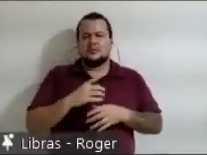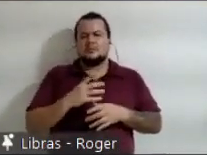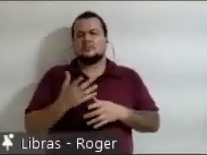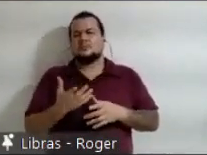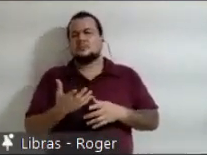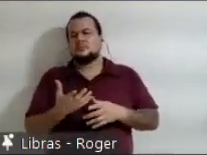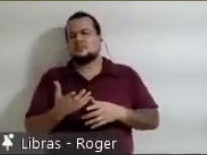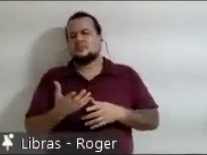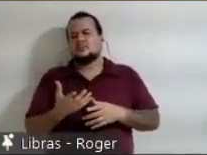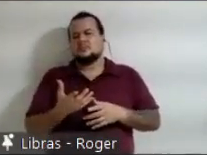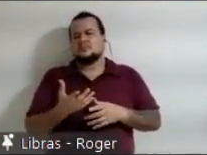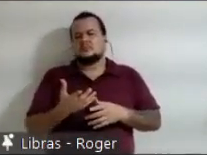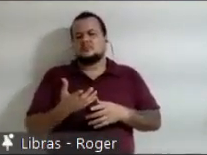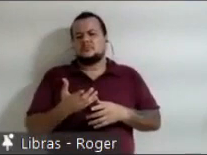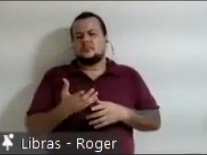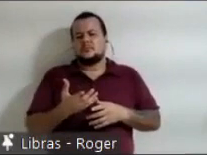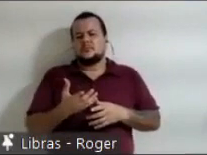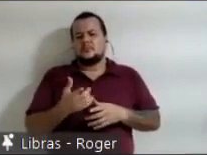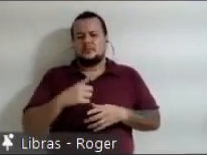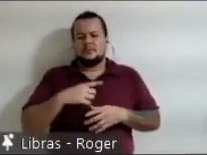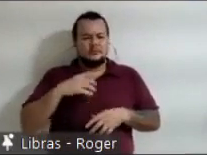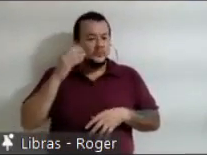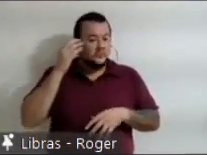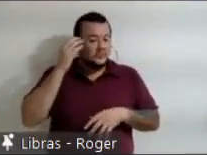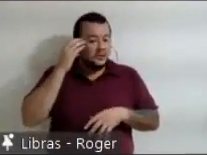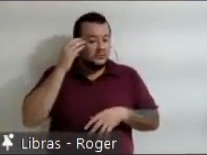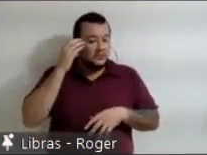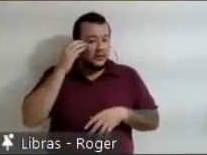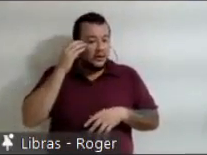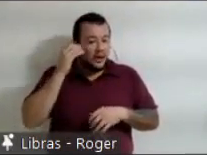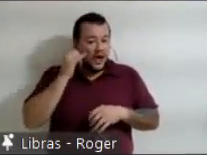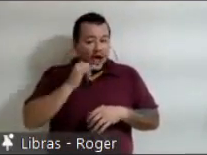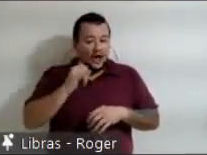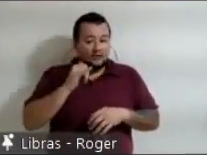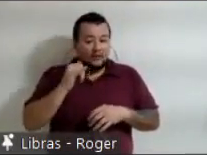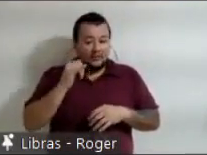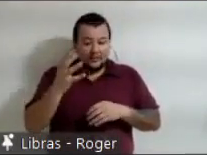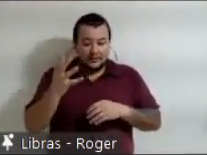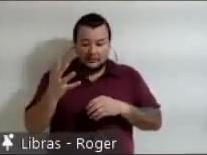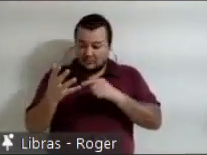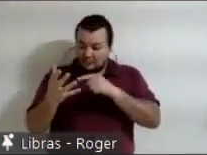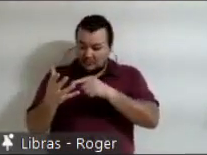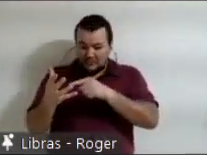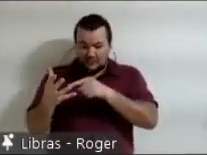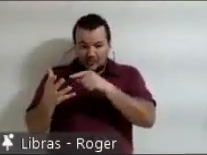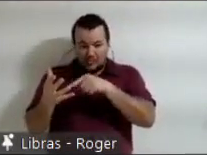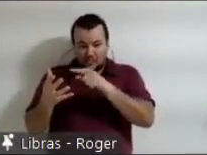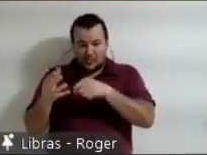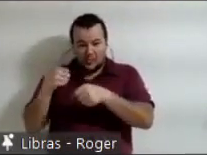información está allí todo aquello que se conoce está disponible